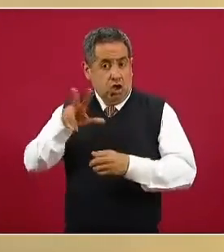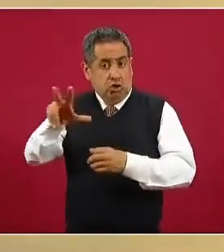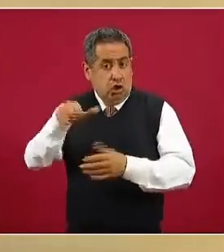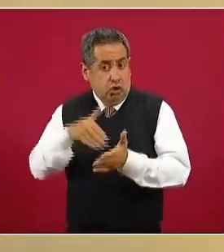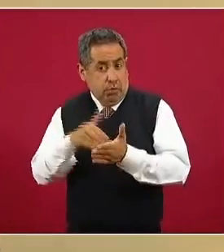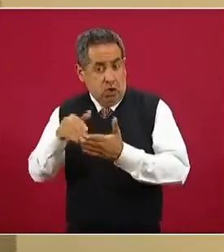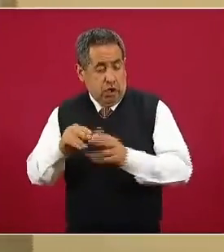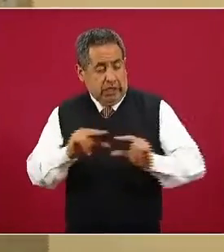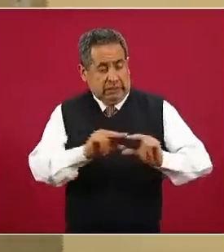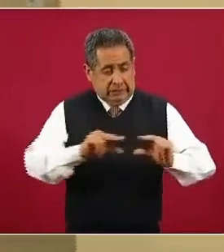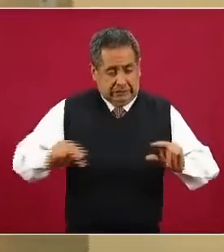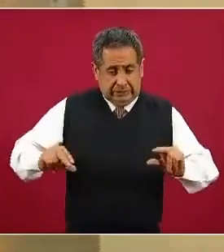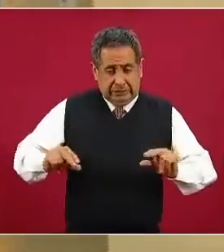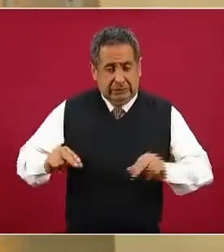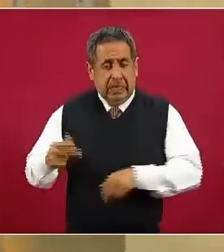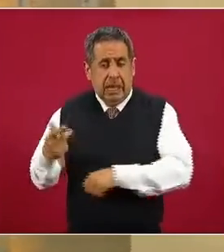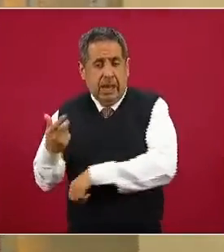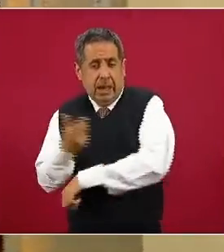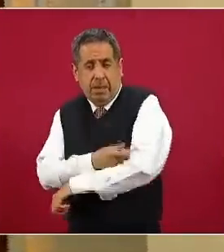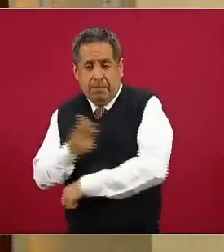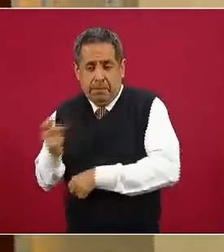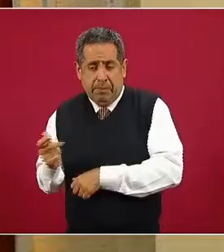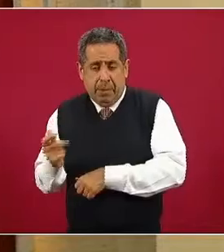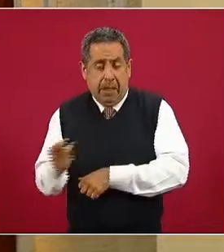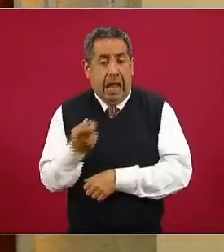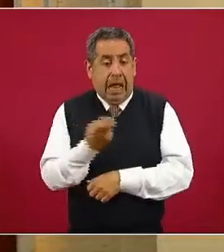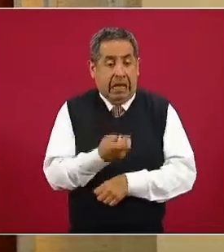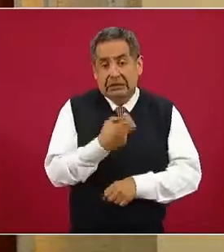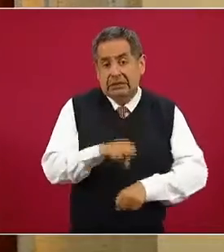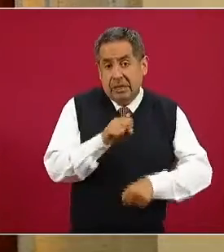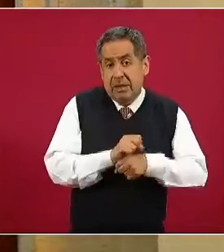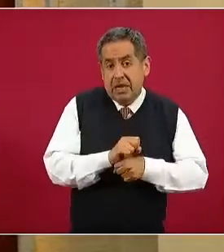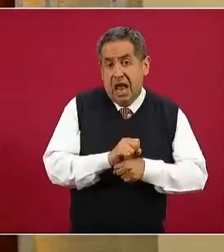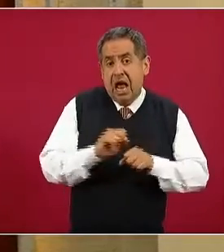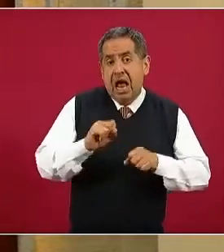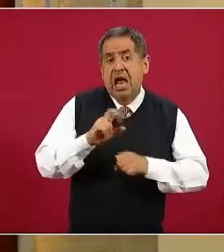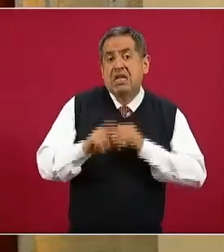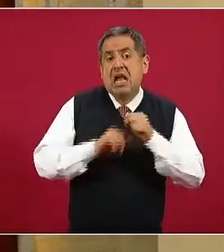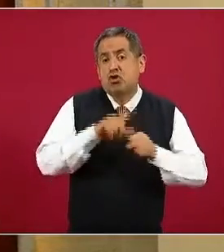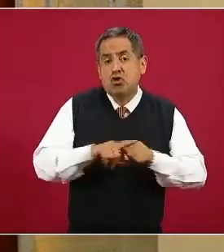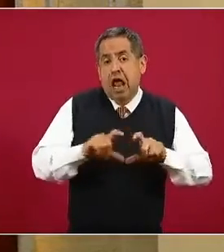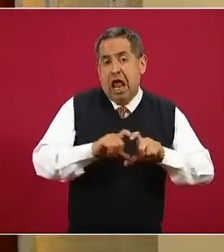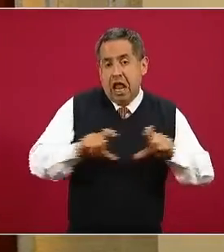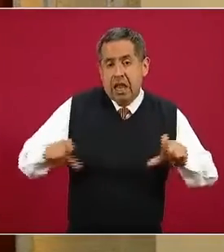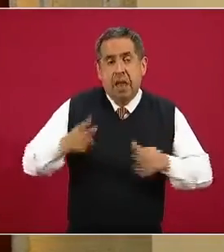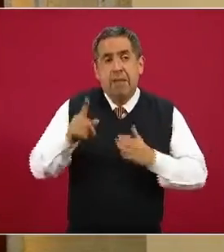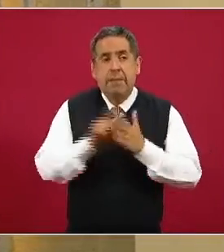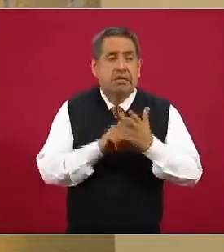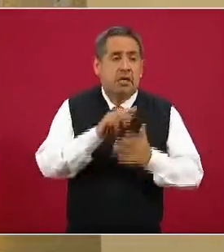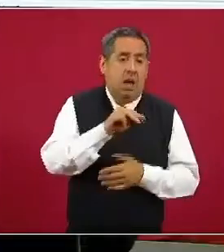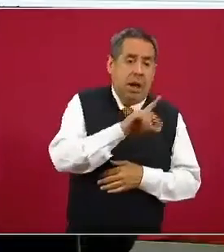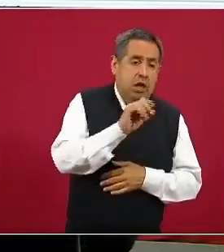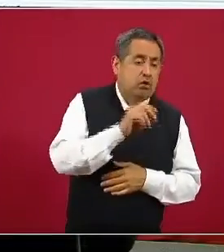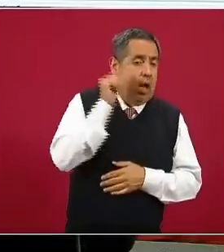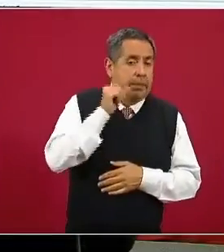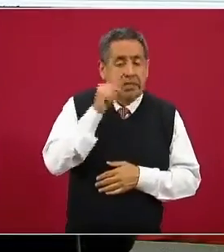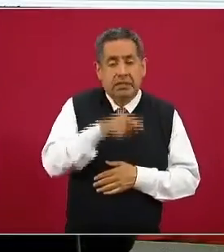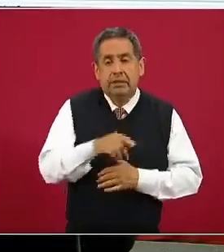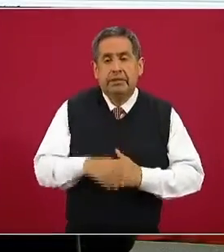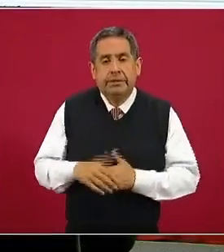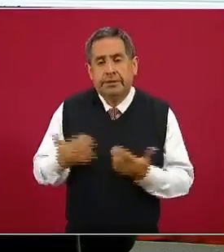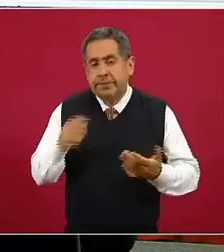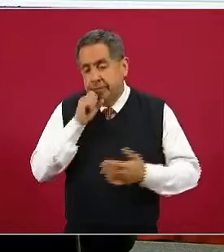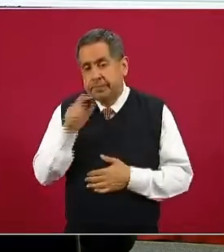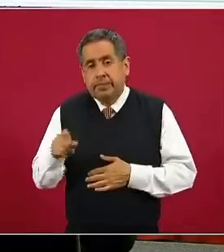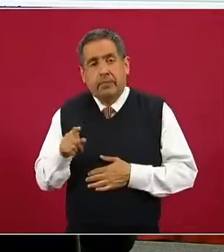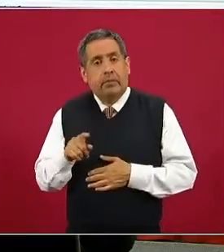dosis, se aplicaban en esta semana nacional intensiva en los meses de marzo y abril. Y